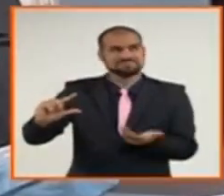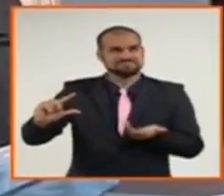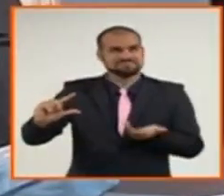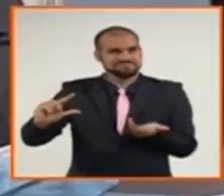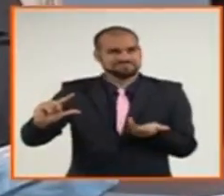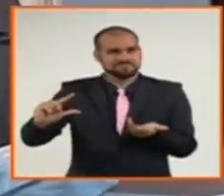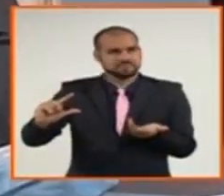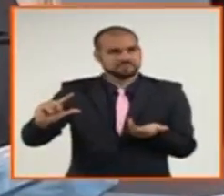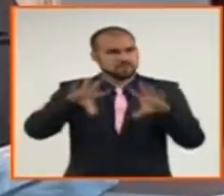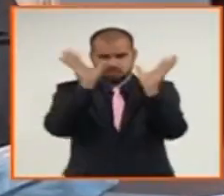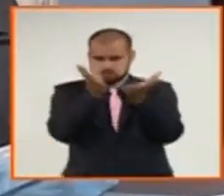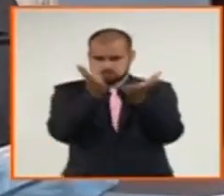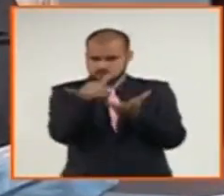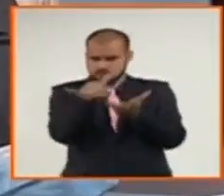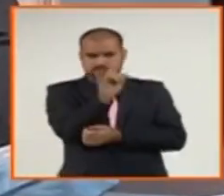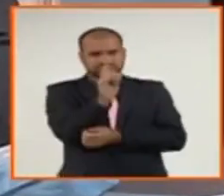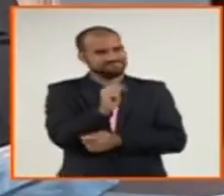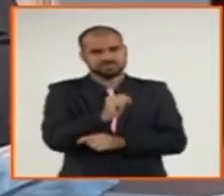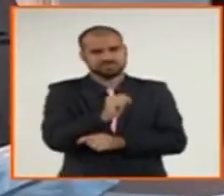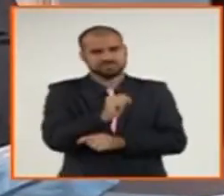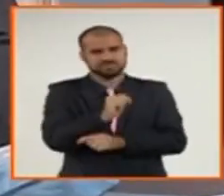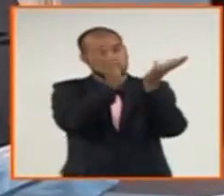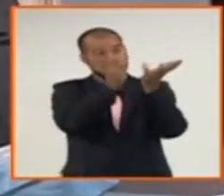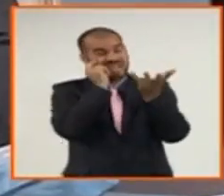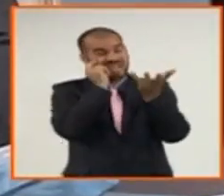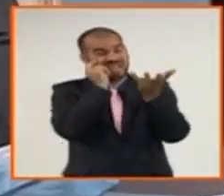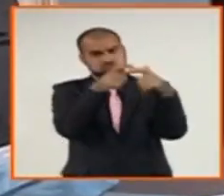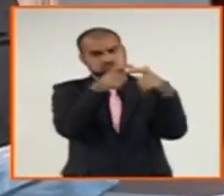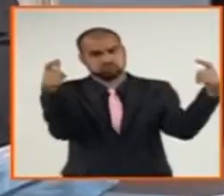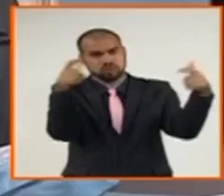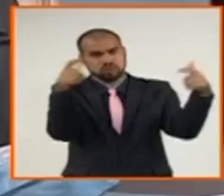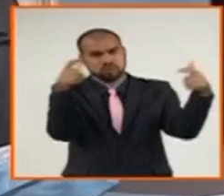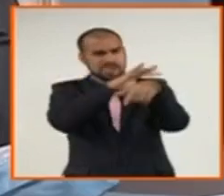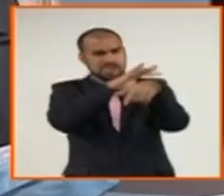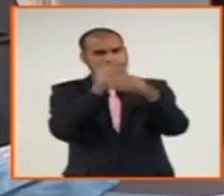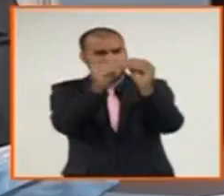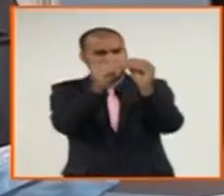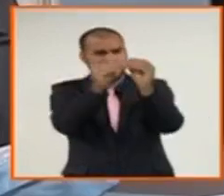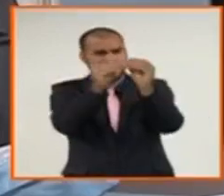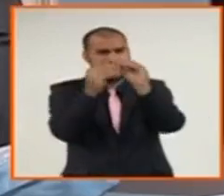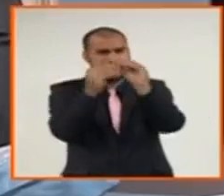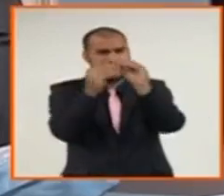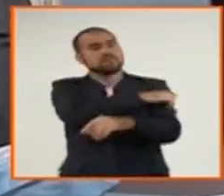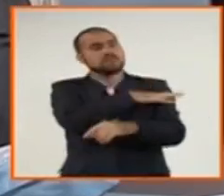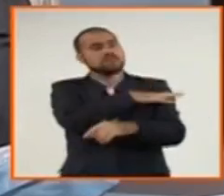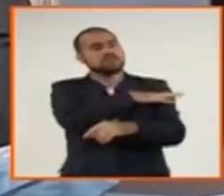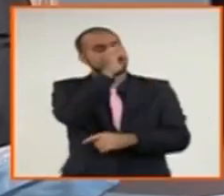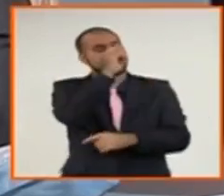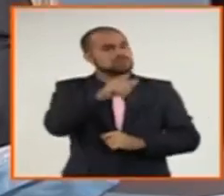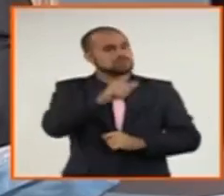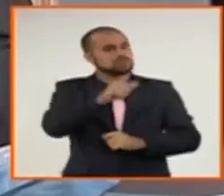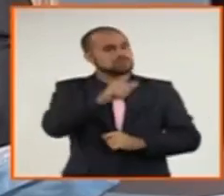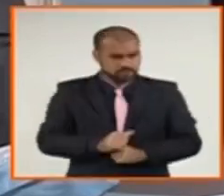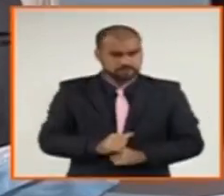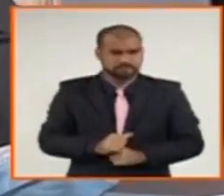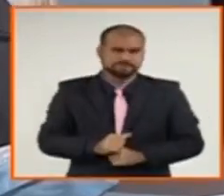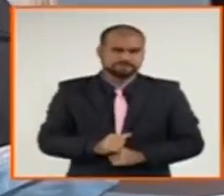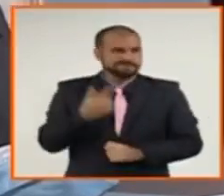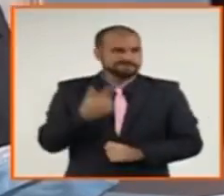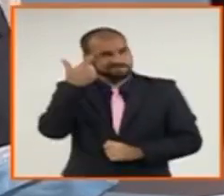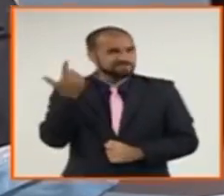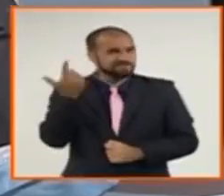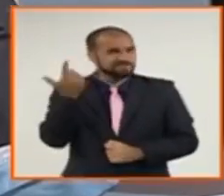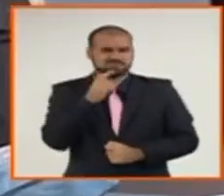de Omicron ha incrementado la proporción de enfermedad en la población pediátrica. Sí. Y uno se pudiera preguntar, ¿y bueno, y por